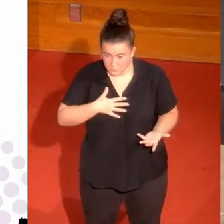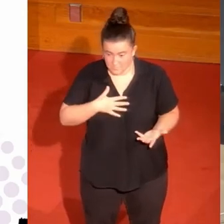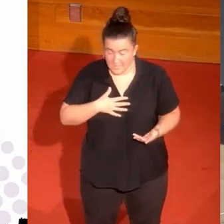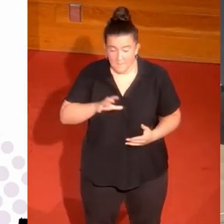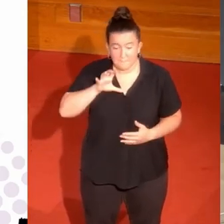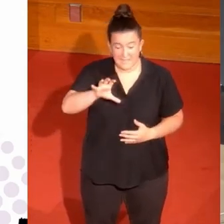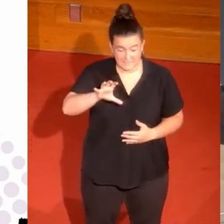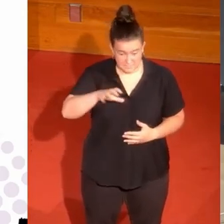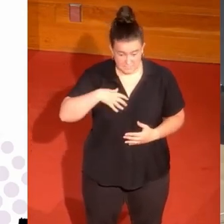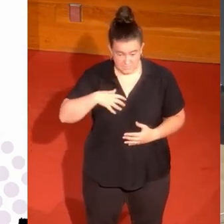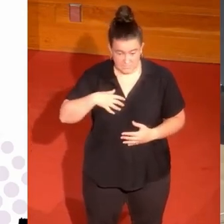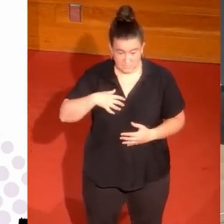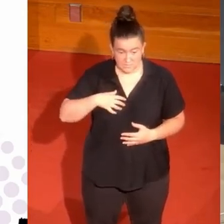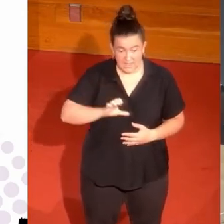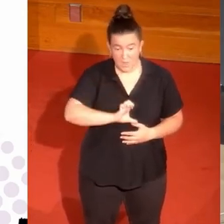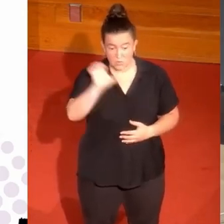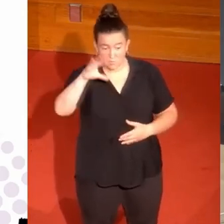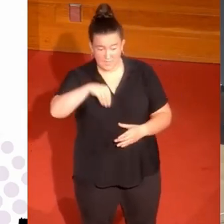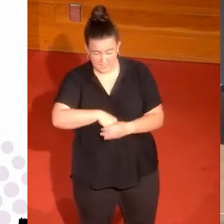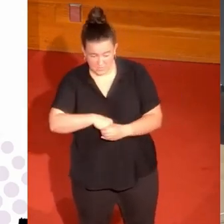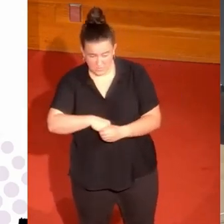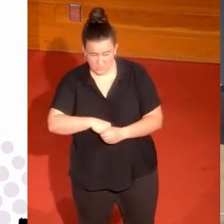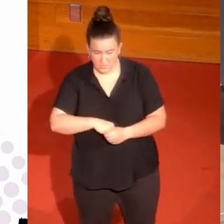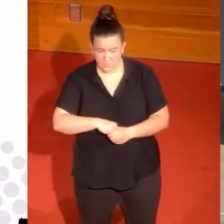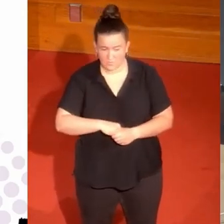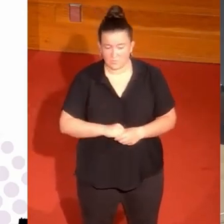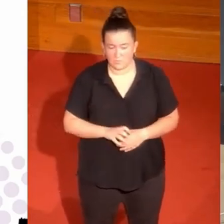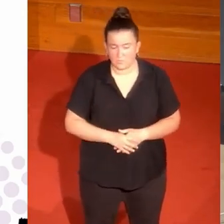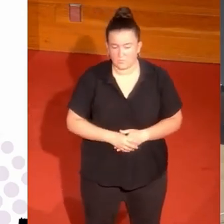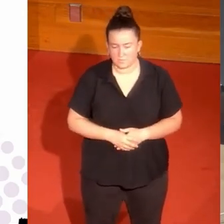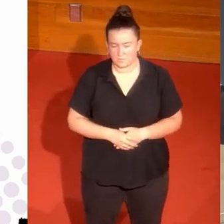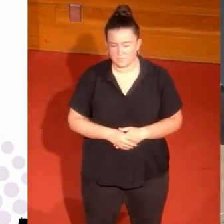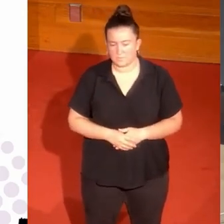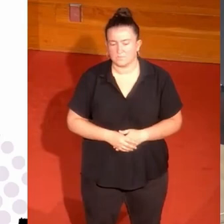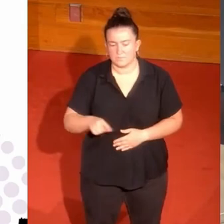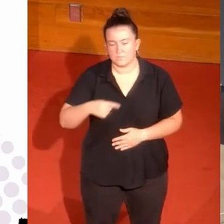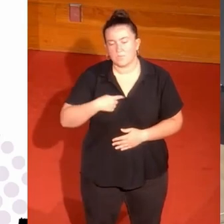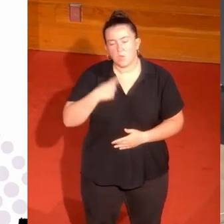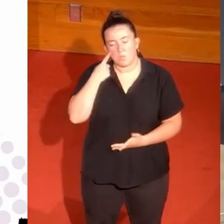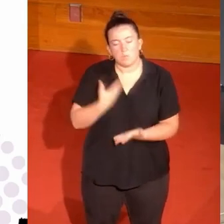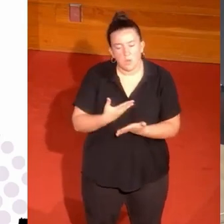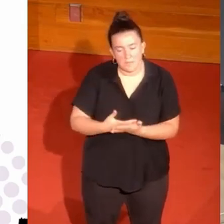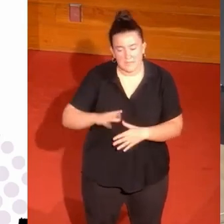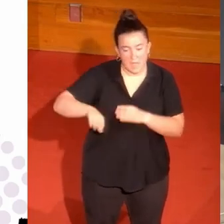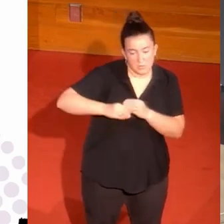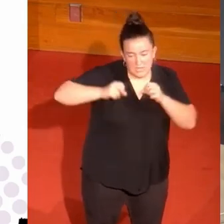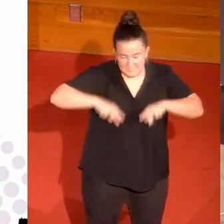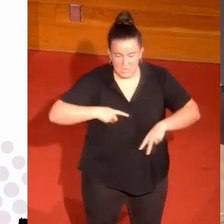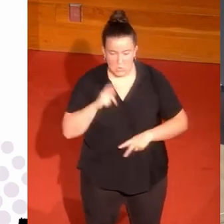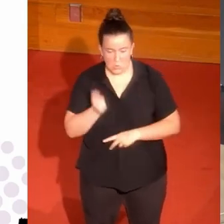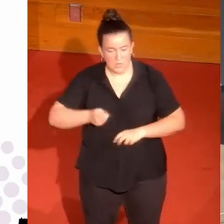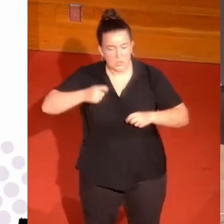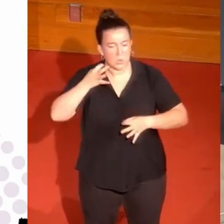Europea se encarcele eh a un periodista sin sin ningún tipo de sin aportar pruebas sin un vocio justo